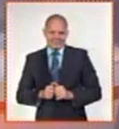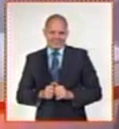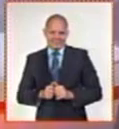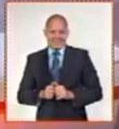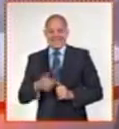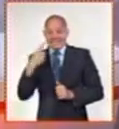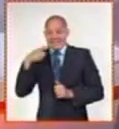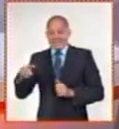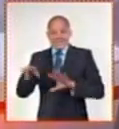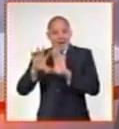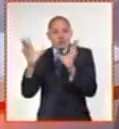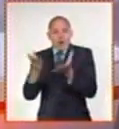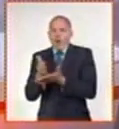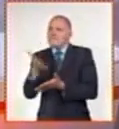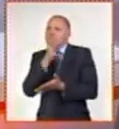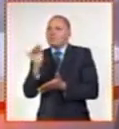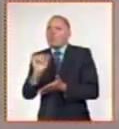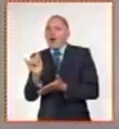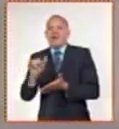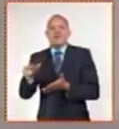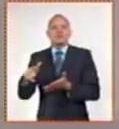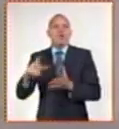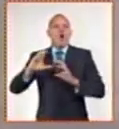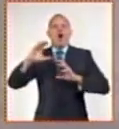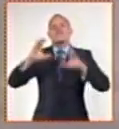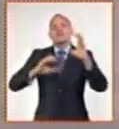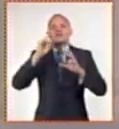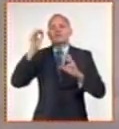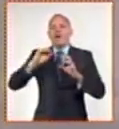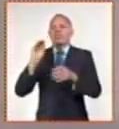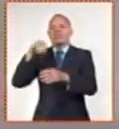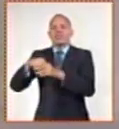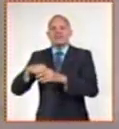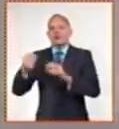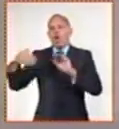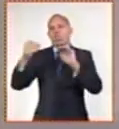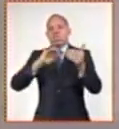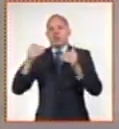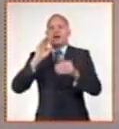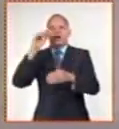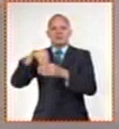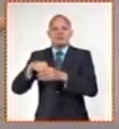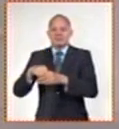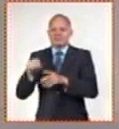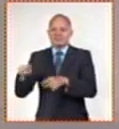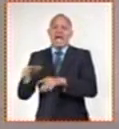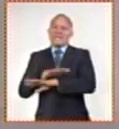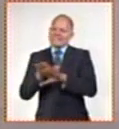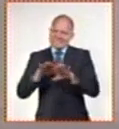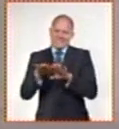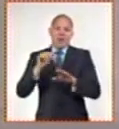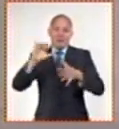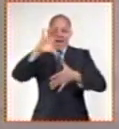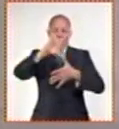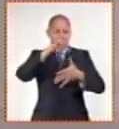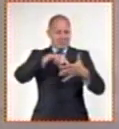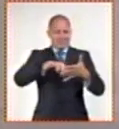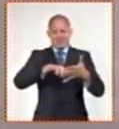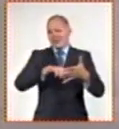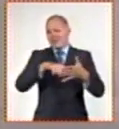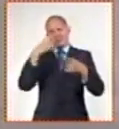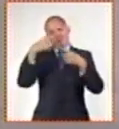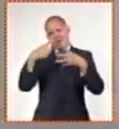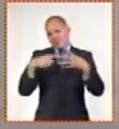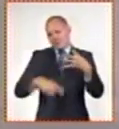guerra jurídica que, como tú decías, América Latina ha vivido muchos ejemplos. Está el caso de Lula